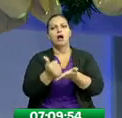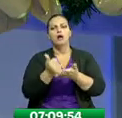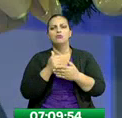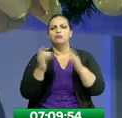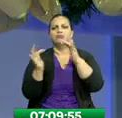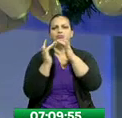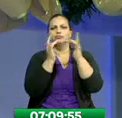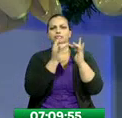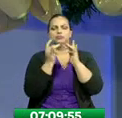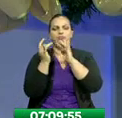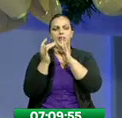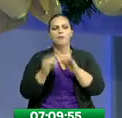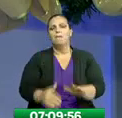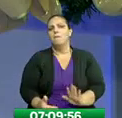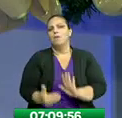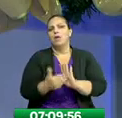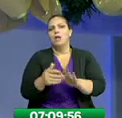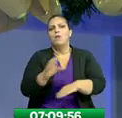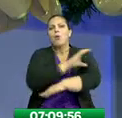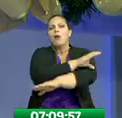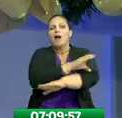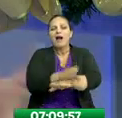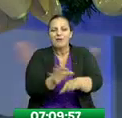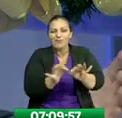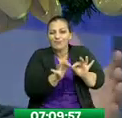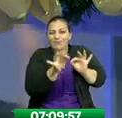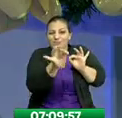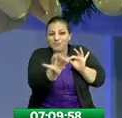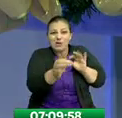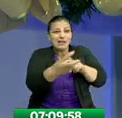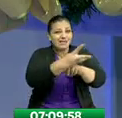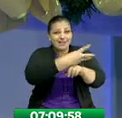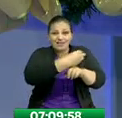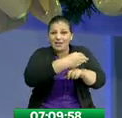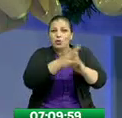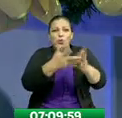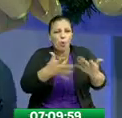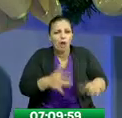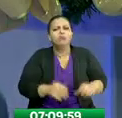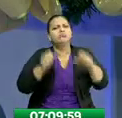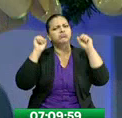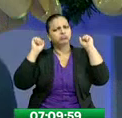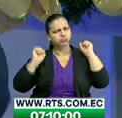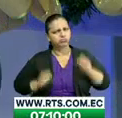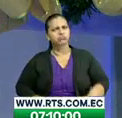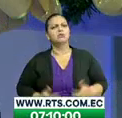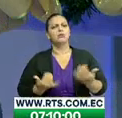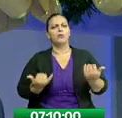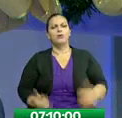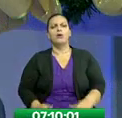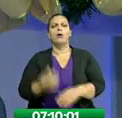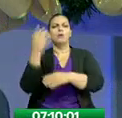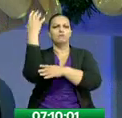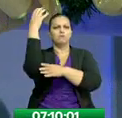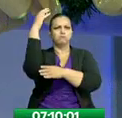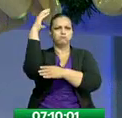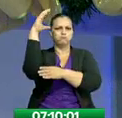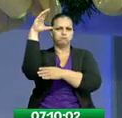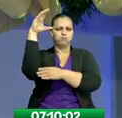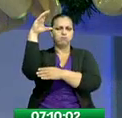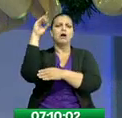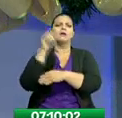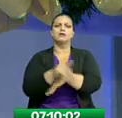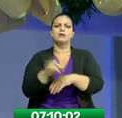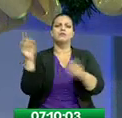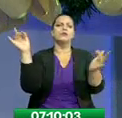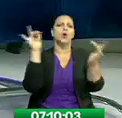parroquias, a dar cobertura a otro país. Con eso estamos logrando generar una amplitud en la conectividad. Ahora subimos la calidad a 4G y bajamos las